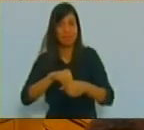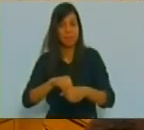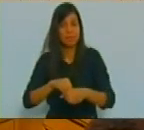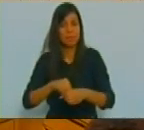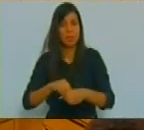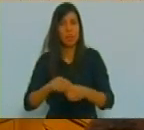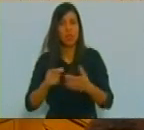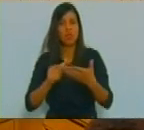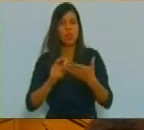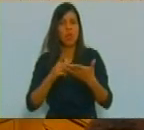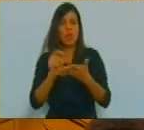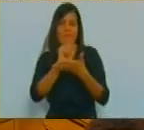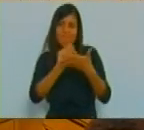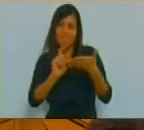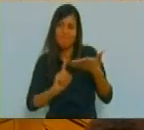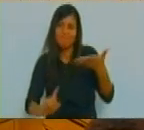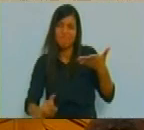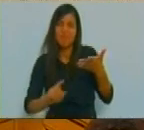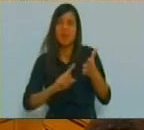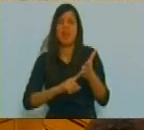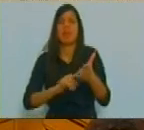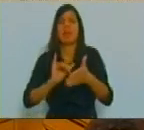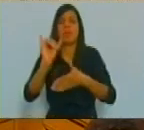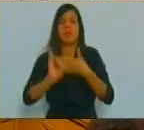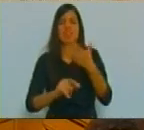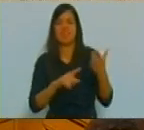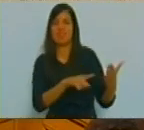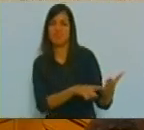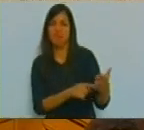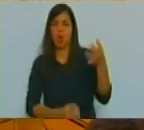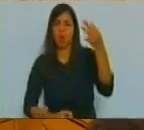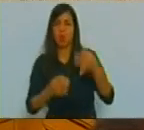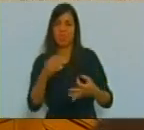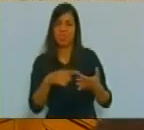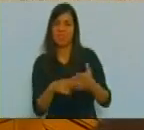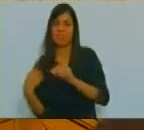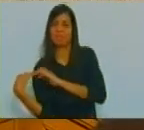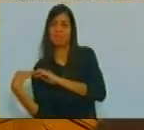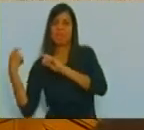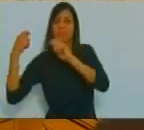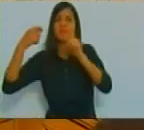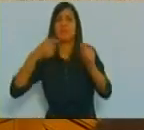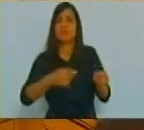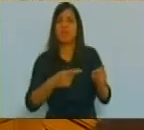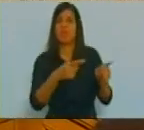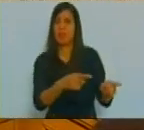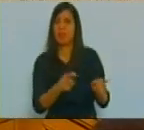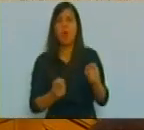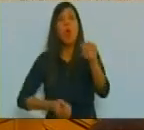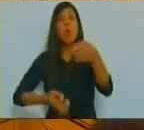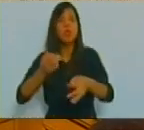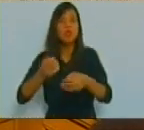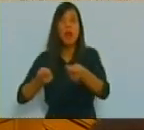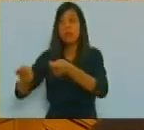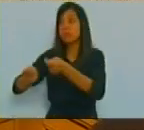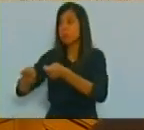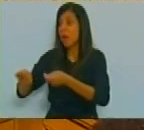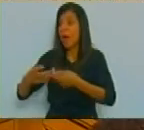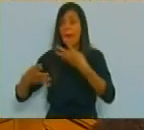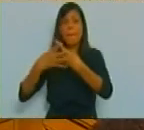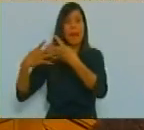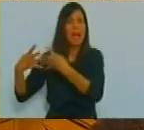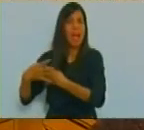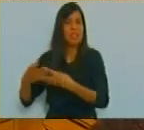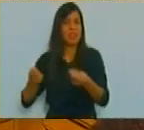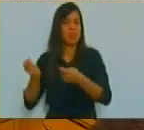diseño constitucional se le dio la tarea histórica de monopolizar la acción penal